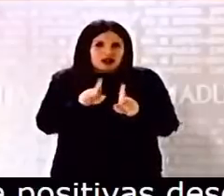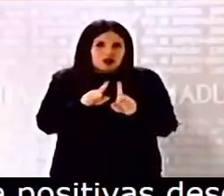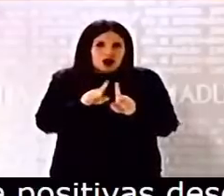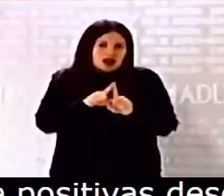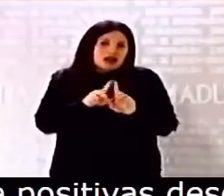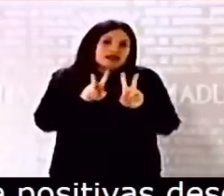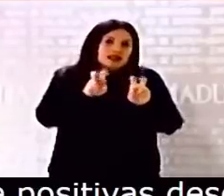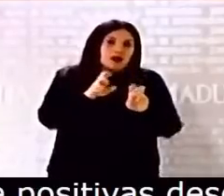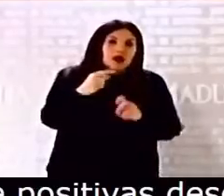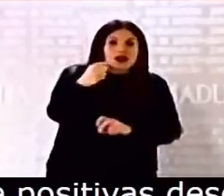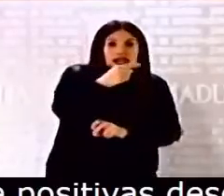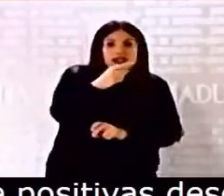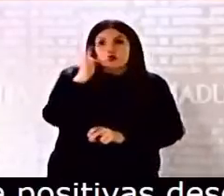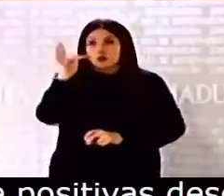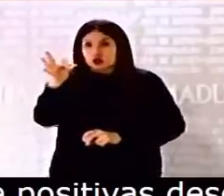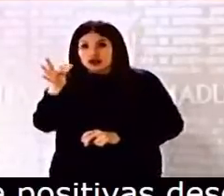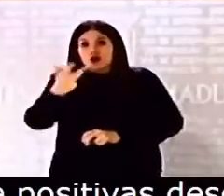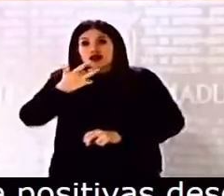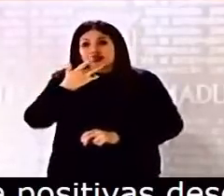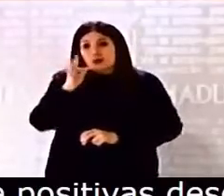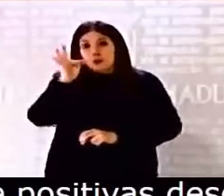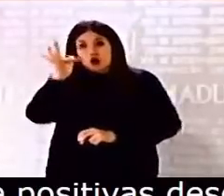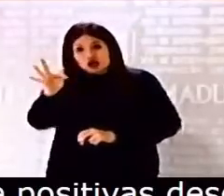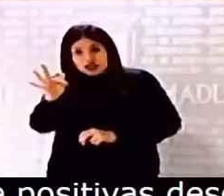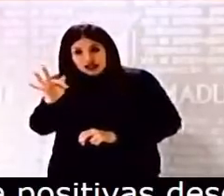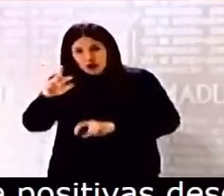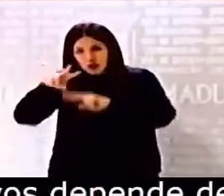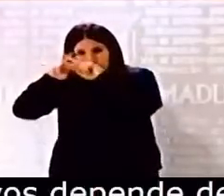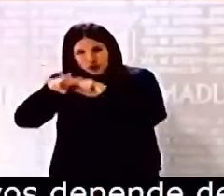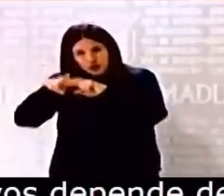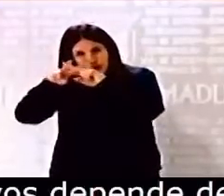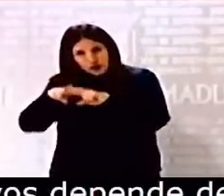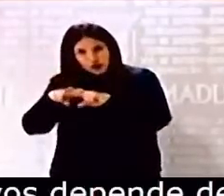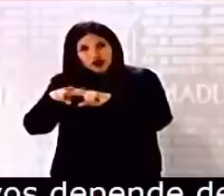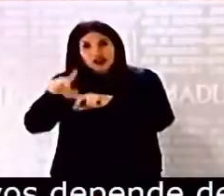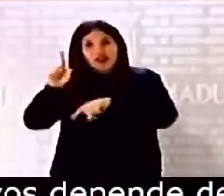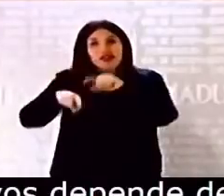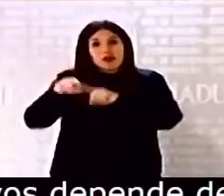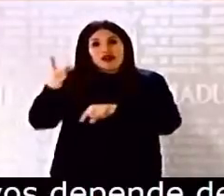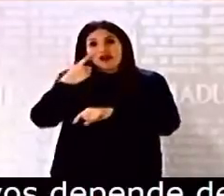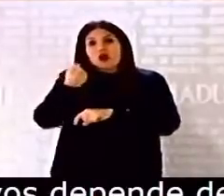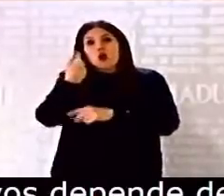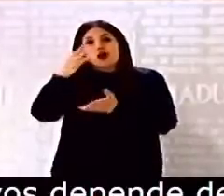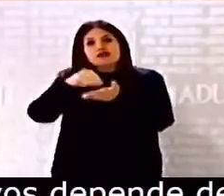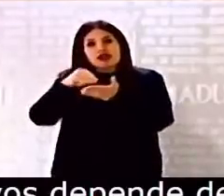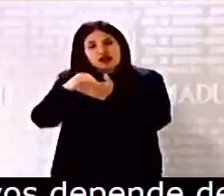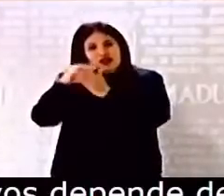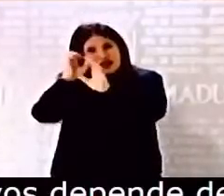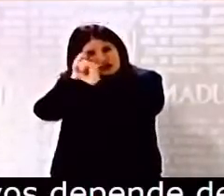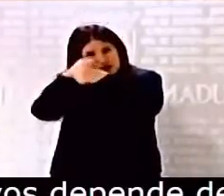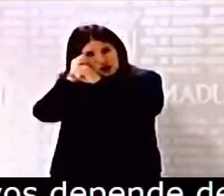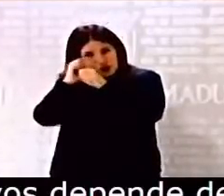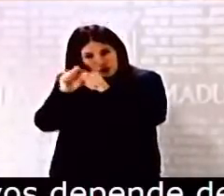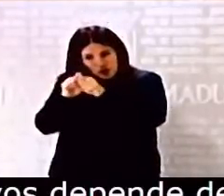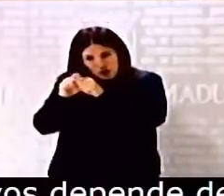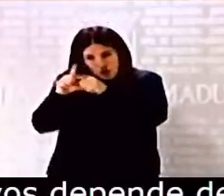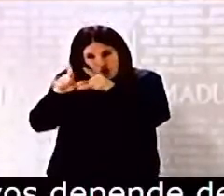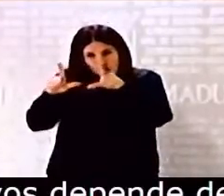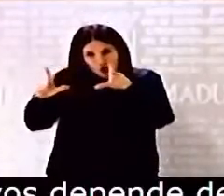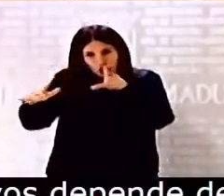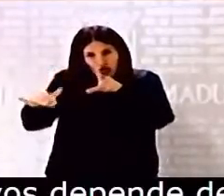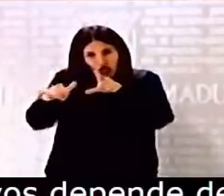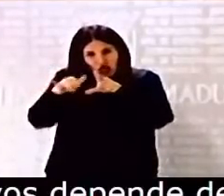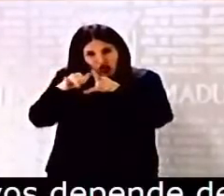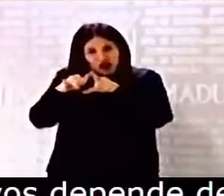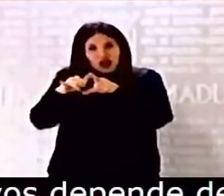vista cualitativo depende de los ciclos, es decir, de las ampliaciones que haya que hacer, se tiene más riesgo o